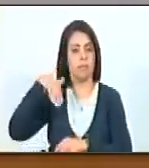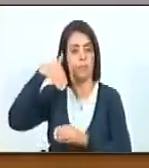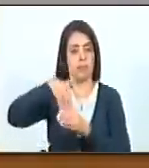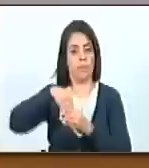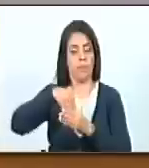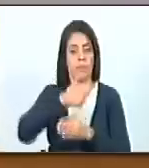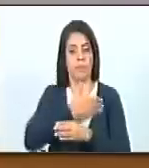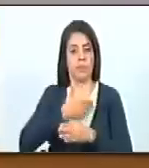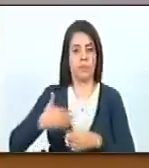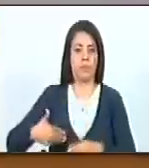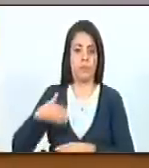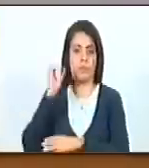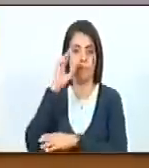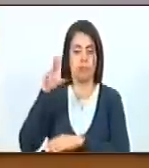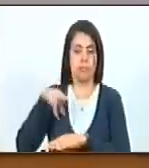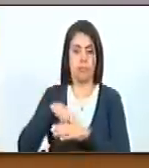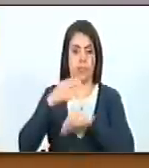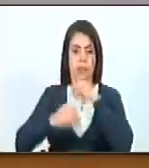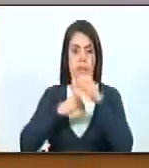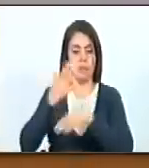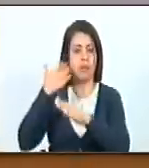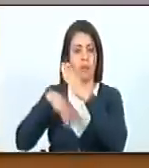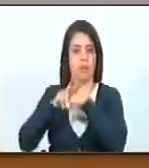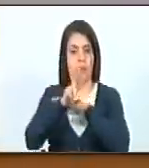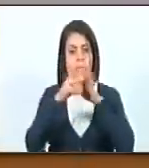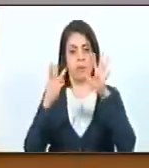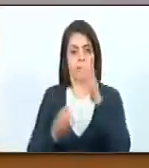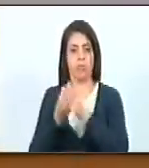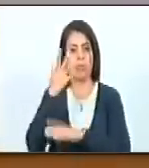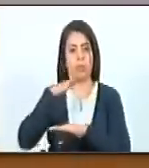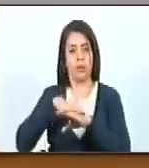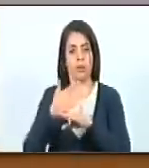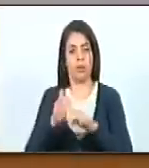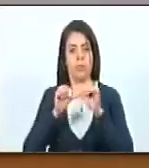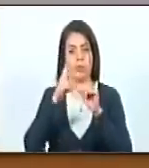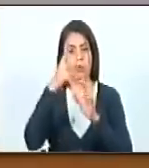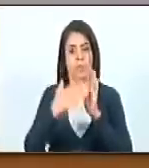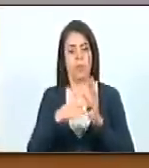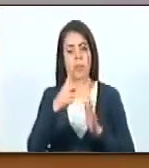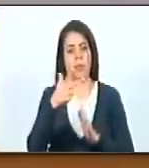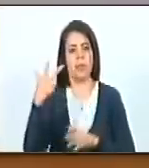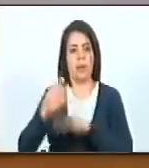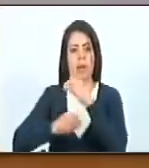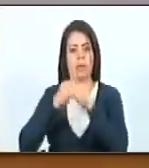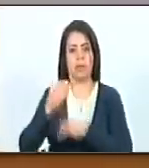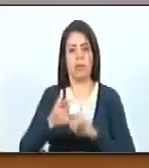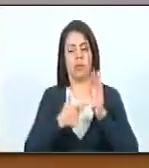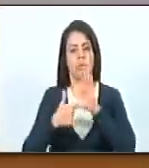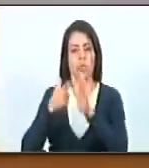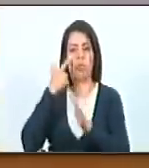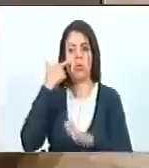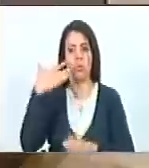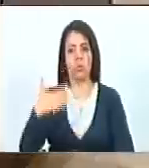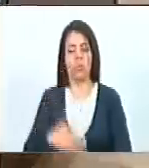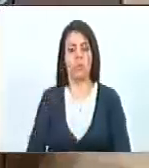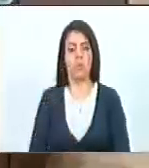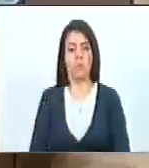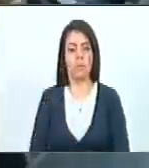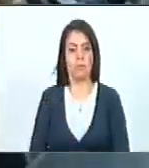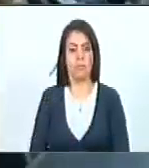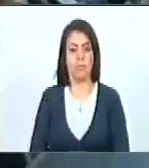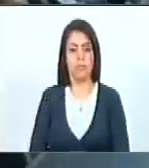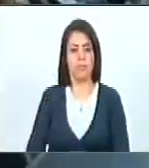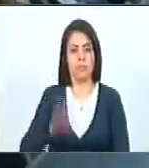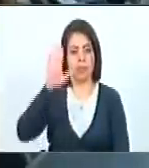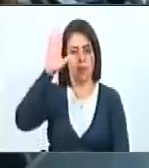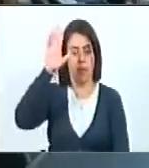elecciones presidenciales y parlamentarias realizadas el pasado 28 de mayo de 2023, síganse a manifestar con la señal de costumbre.